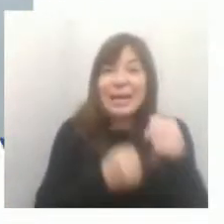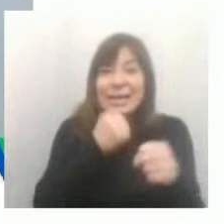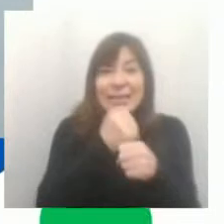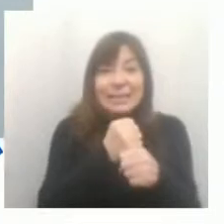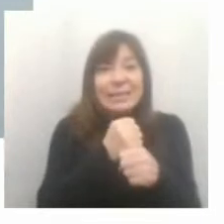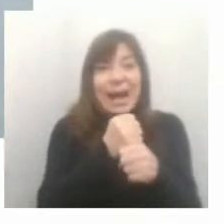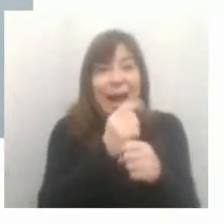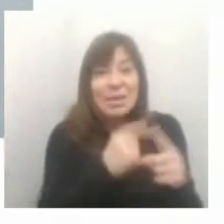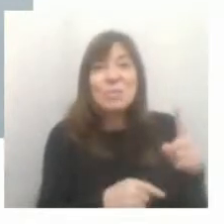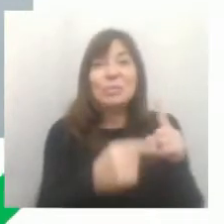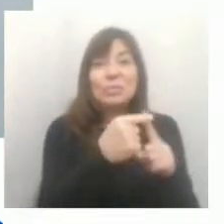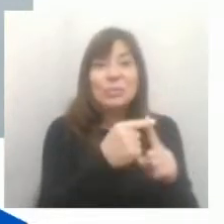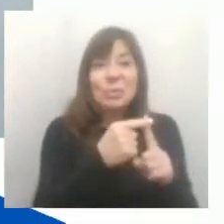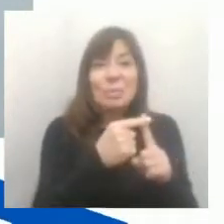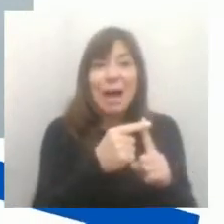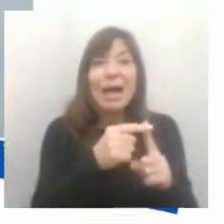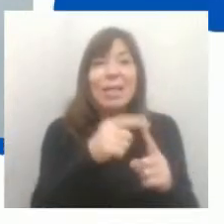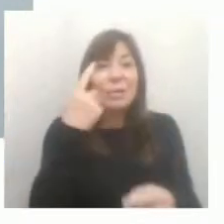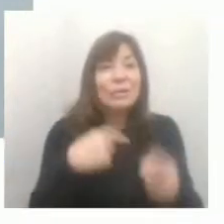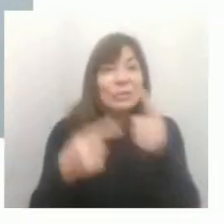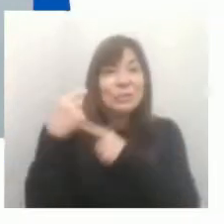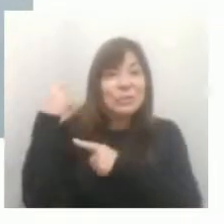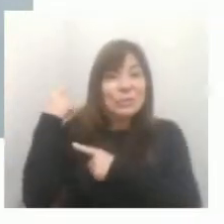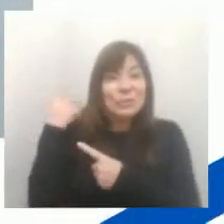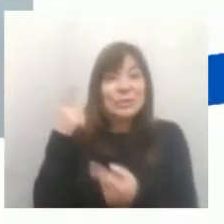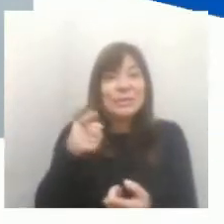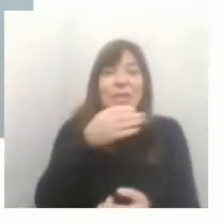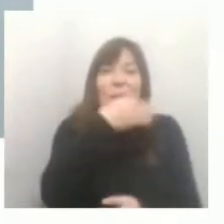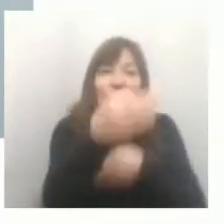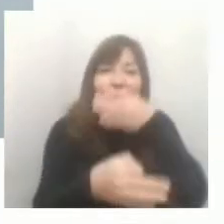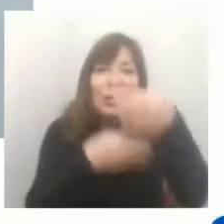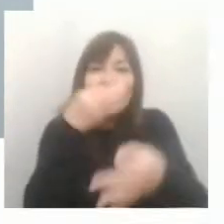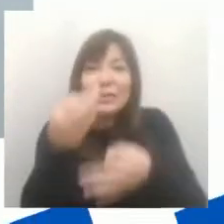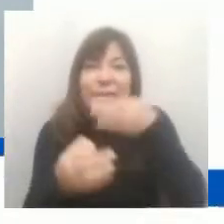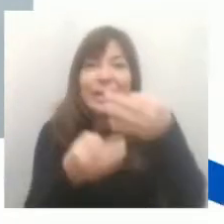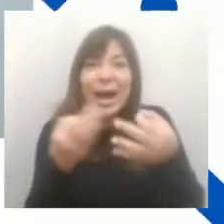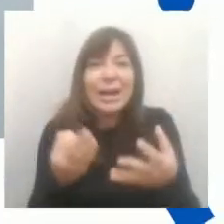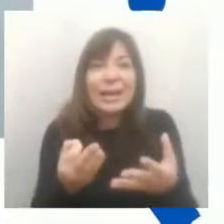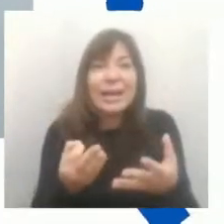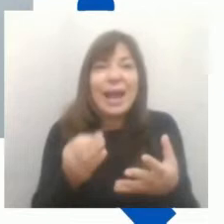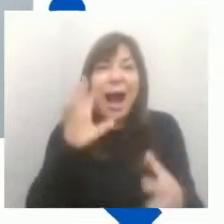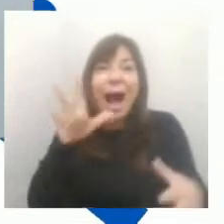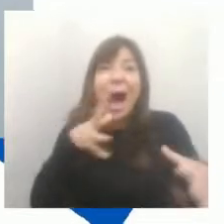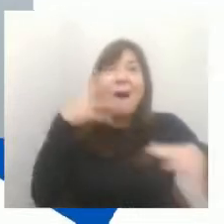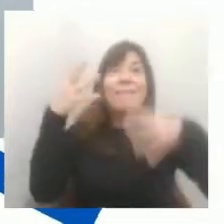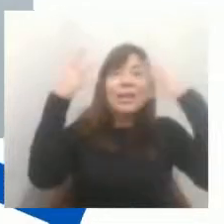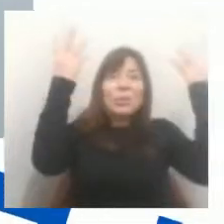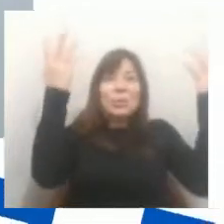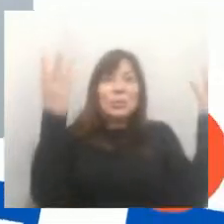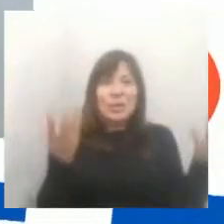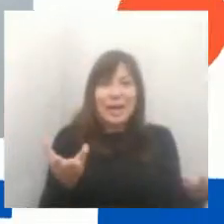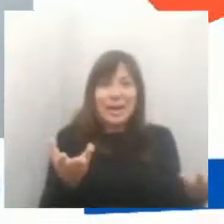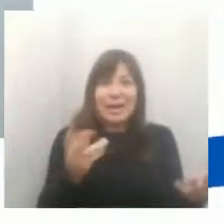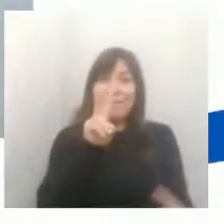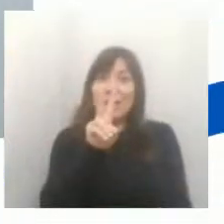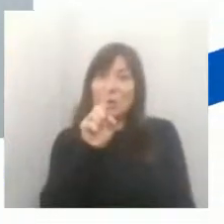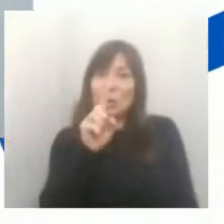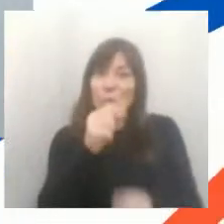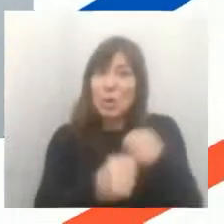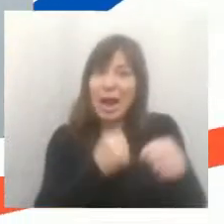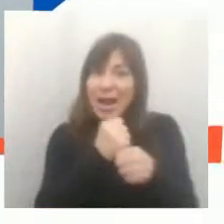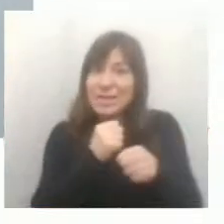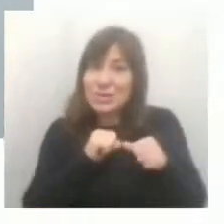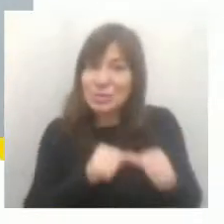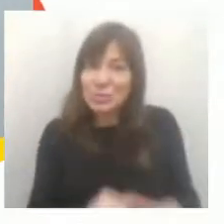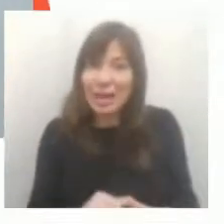es contarle todas las historias, todas las anécdotas, todo lo que ha ocurrido en estos 21 años, incluso un poco antes de la inauguración del